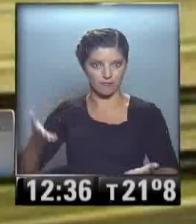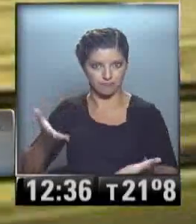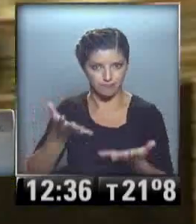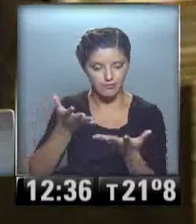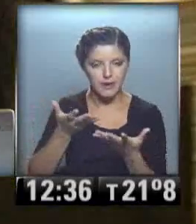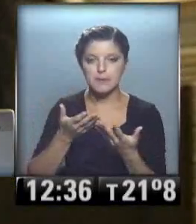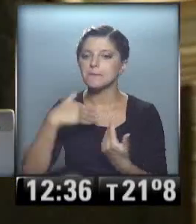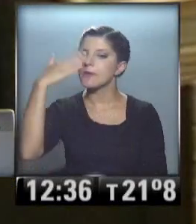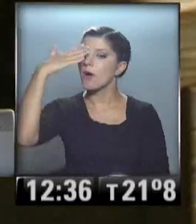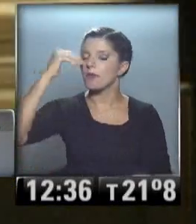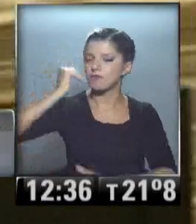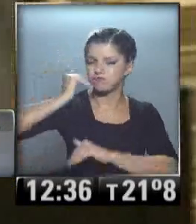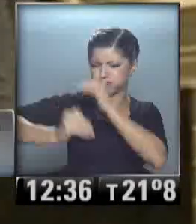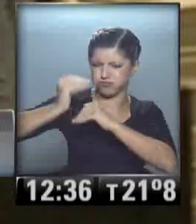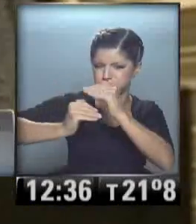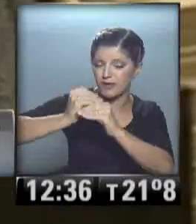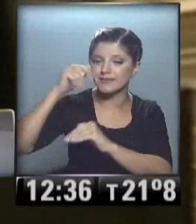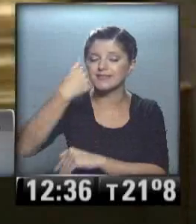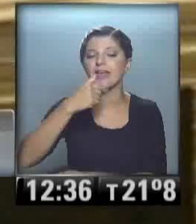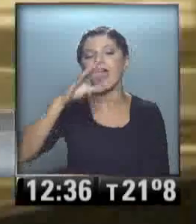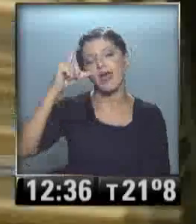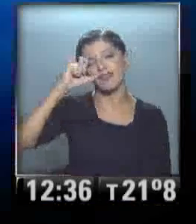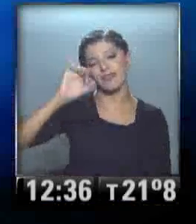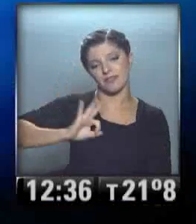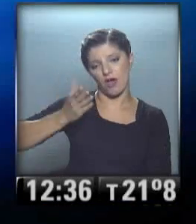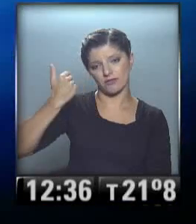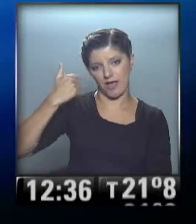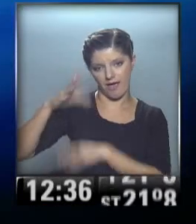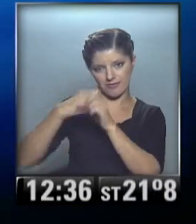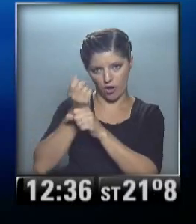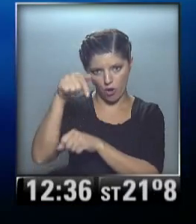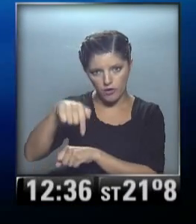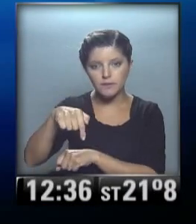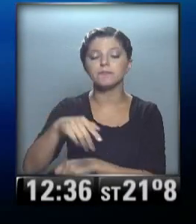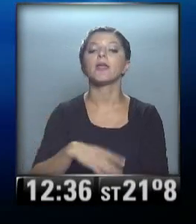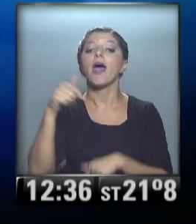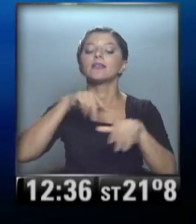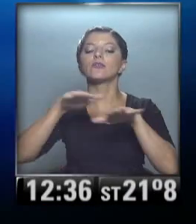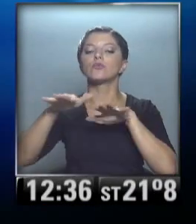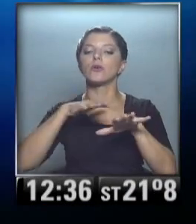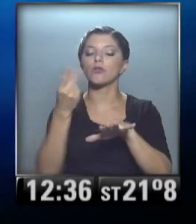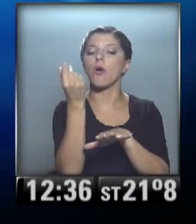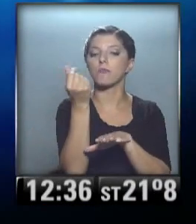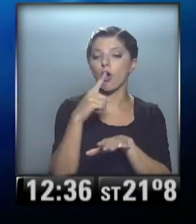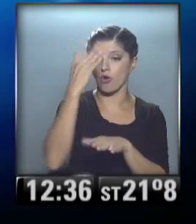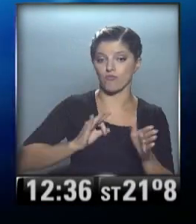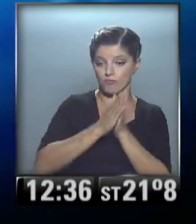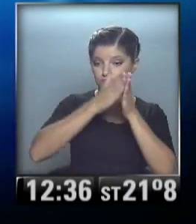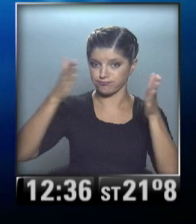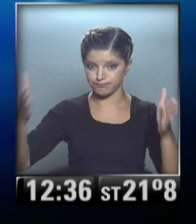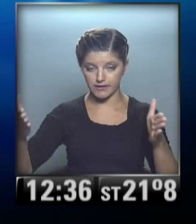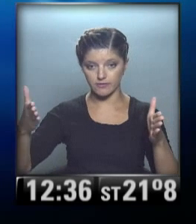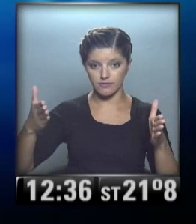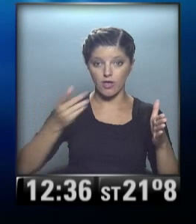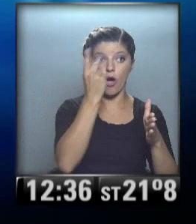pero tuvo una fuerte aceleración en las últimas décadas. La proporción de capitales foráneos en los mercados